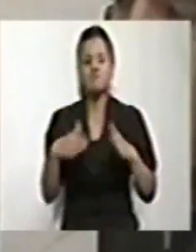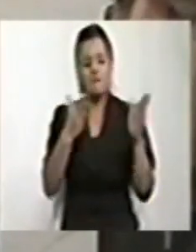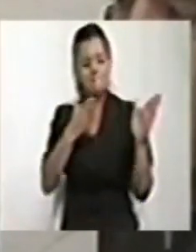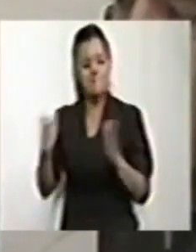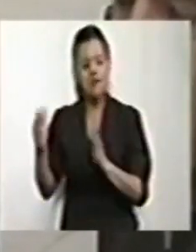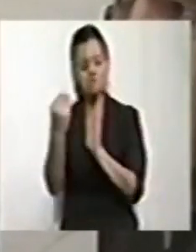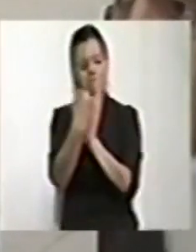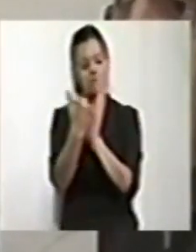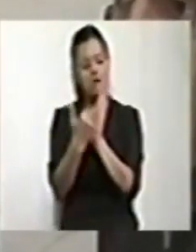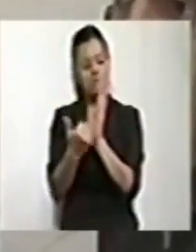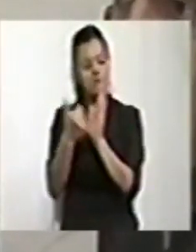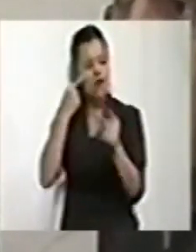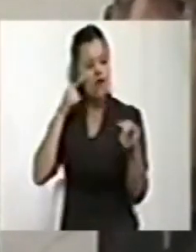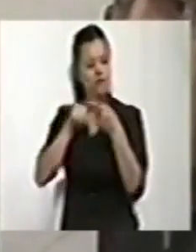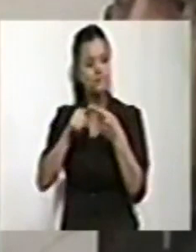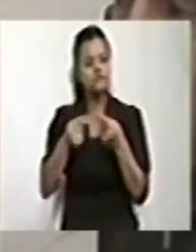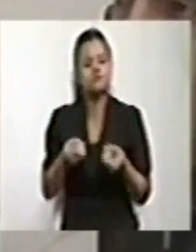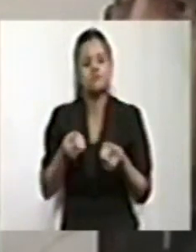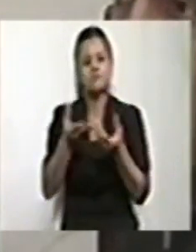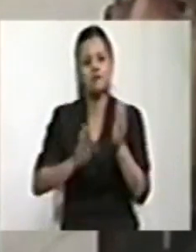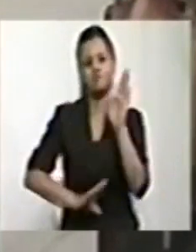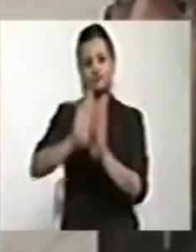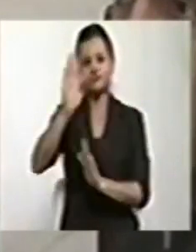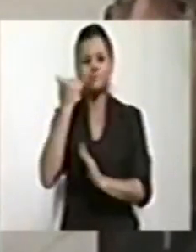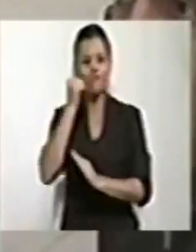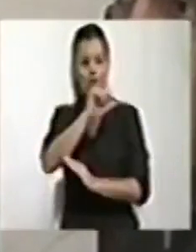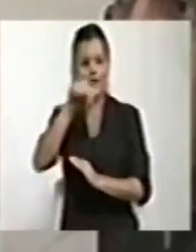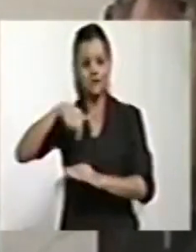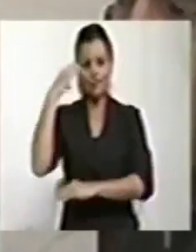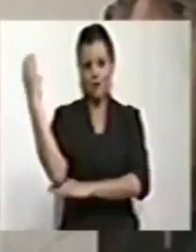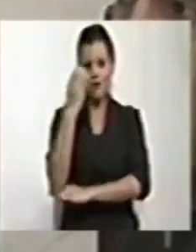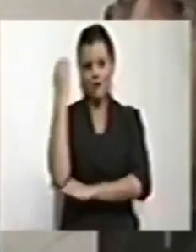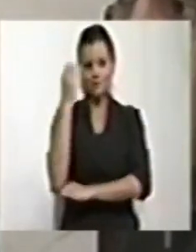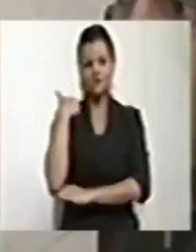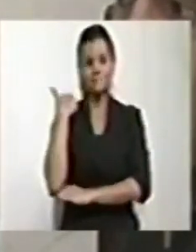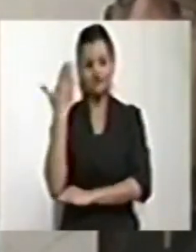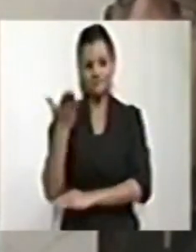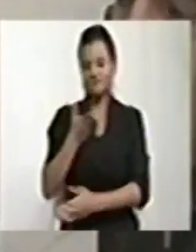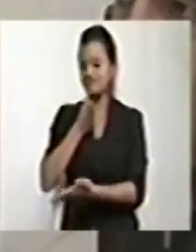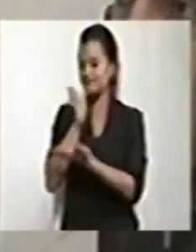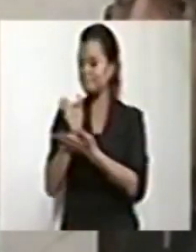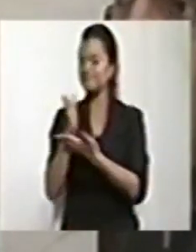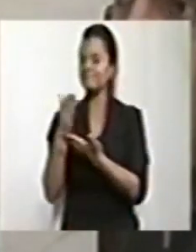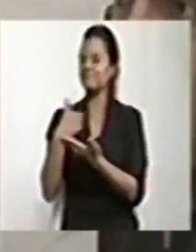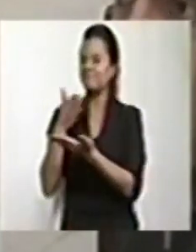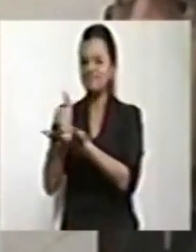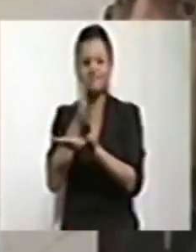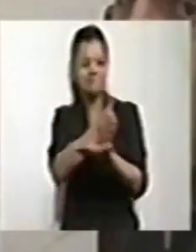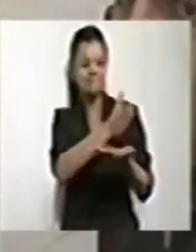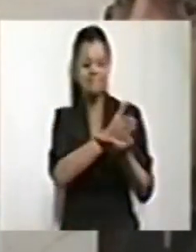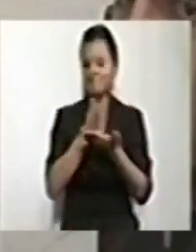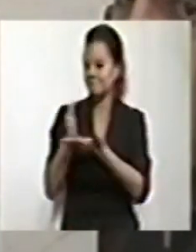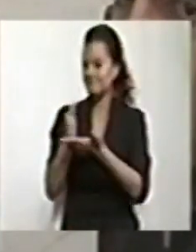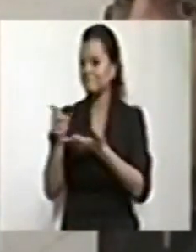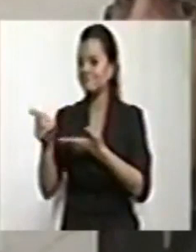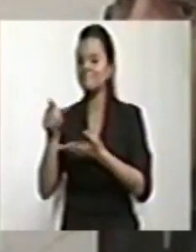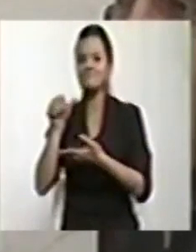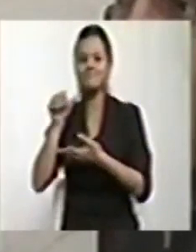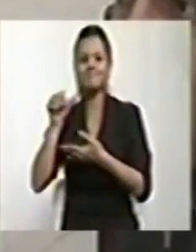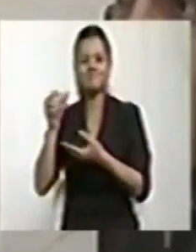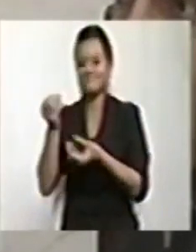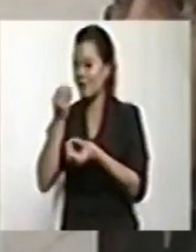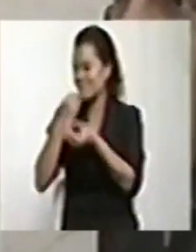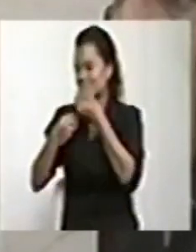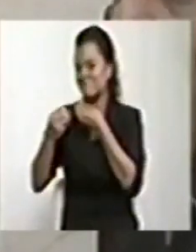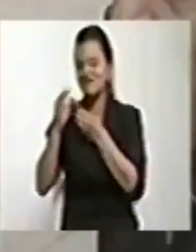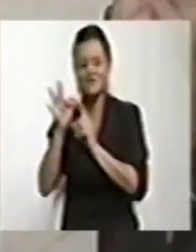varios departamentos de Colombia con Amapola en mis brazos. Conversé con la ciudadanía para avanzar en el conocimiento de los problemas que nos